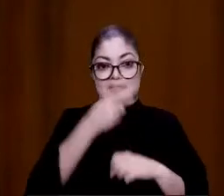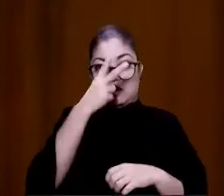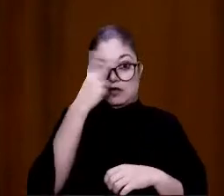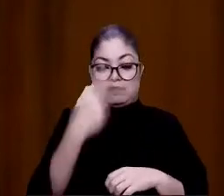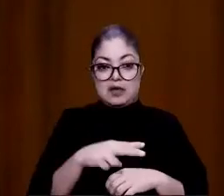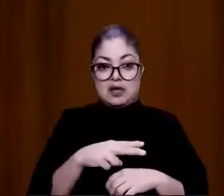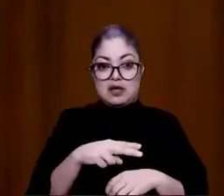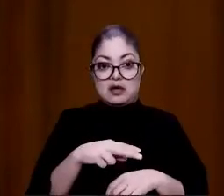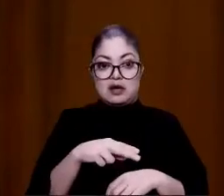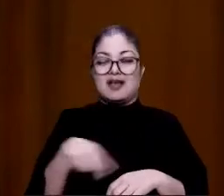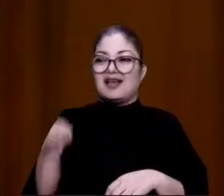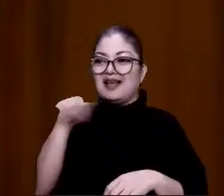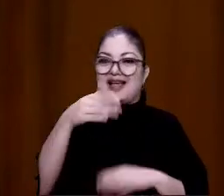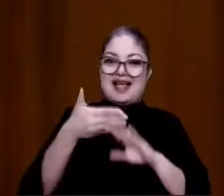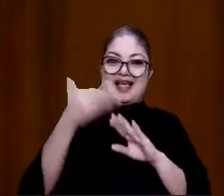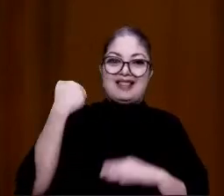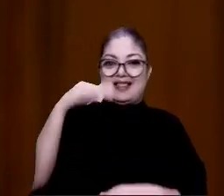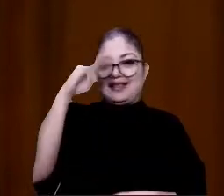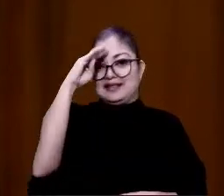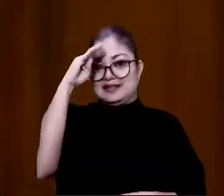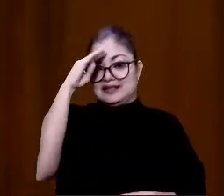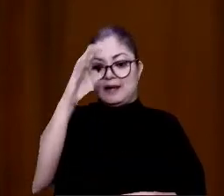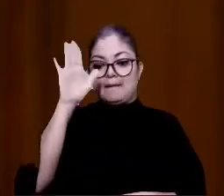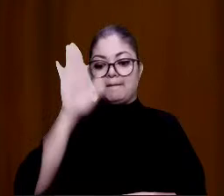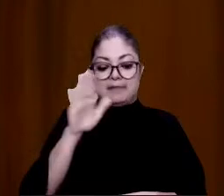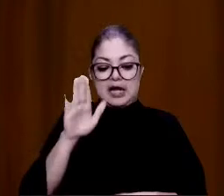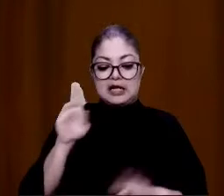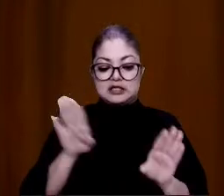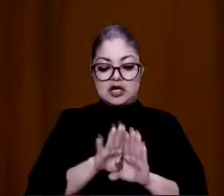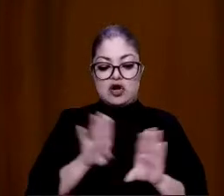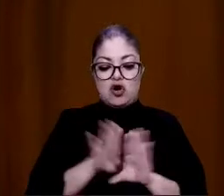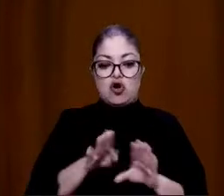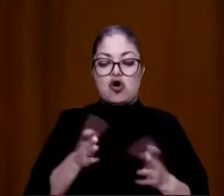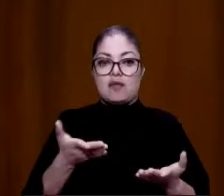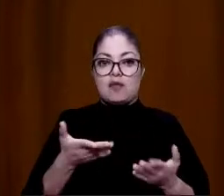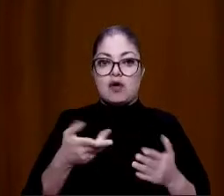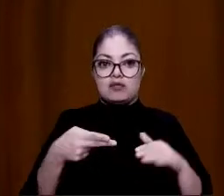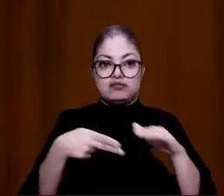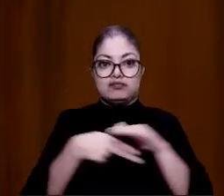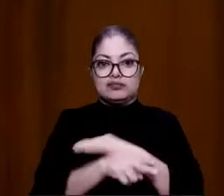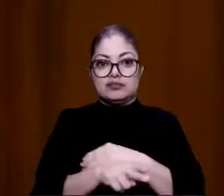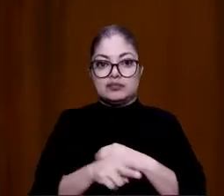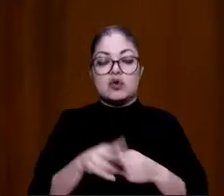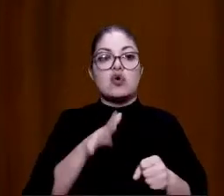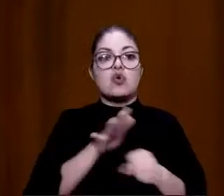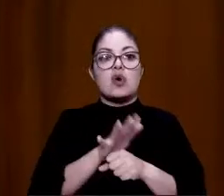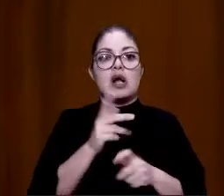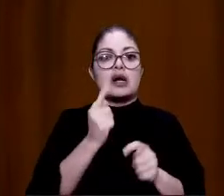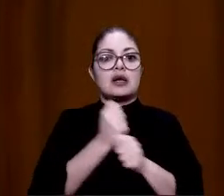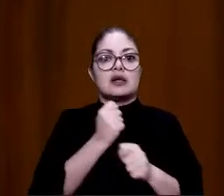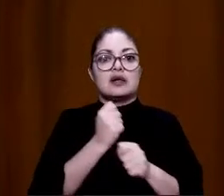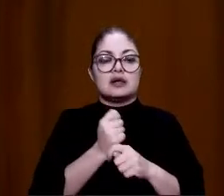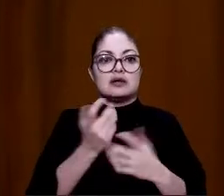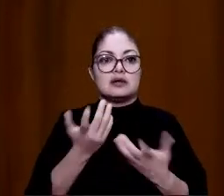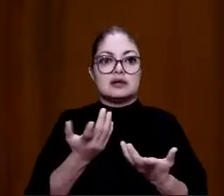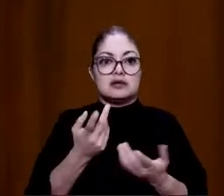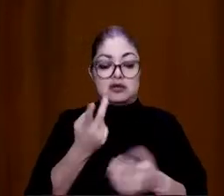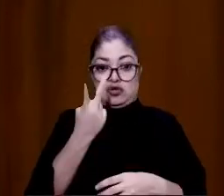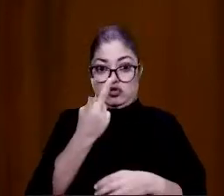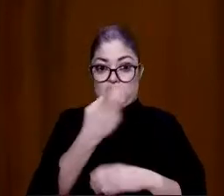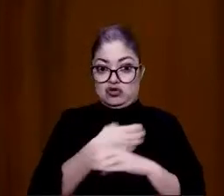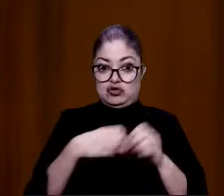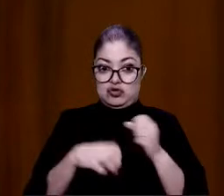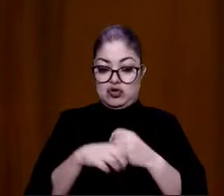lo que se pensó es que fuera un sistema de transporte férreo. ¿Cuál es el problema con un transporte férreo? Bueno, pues 2